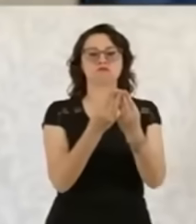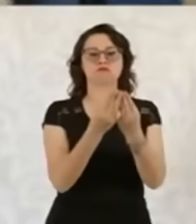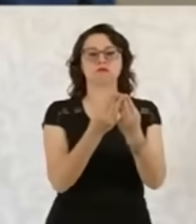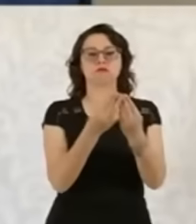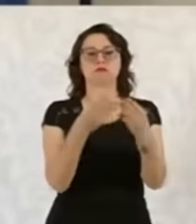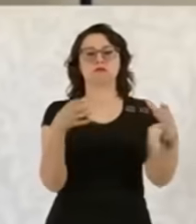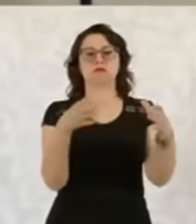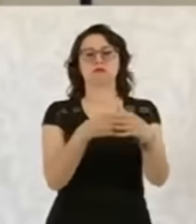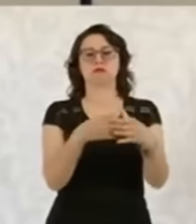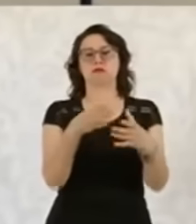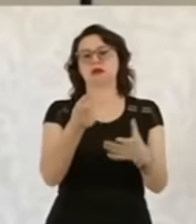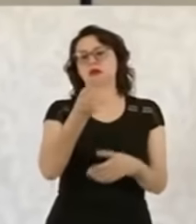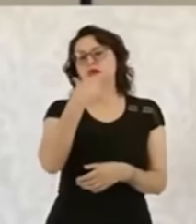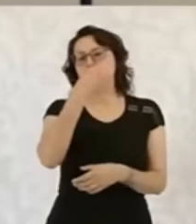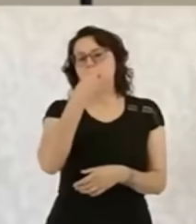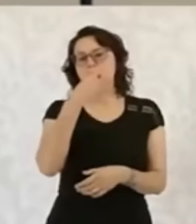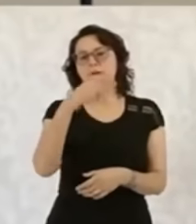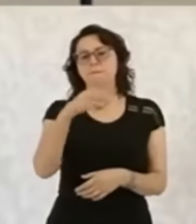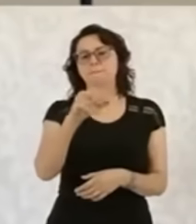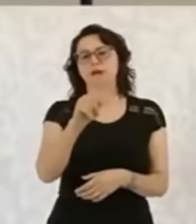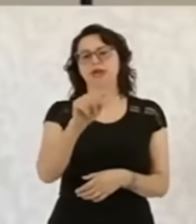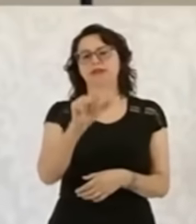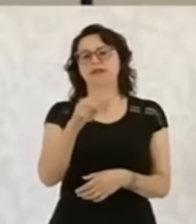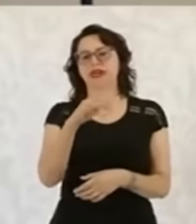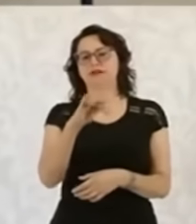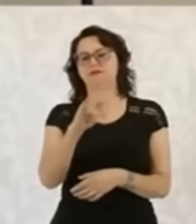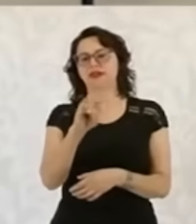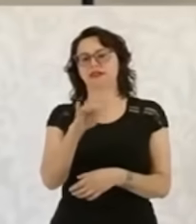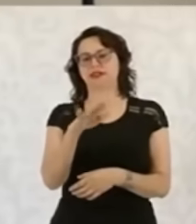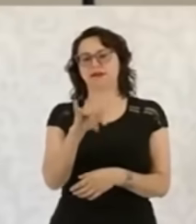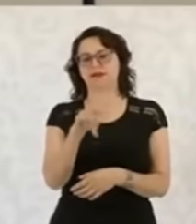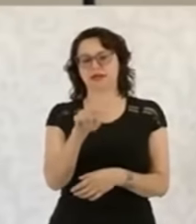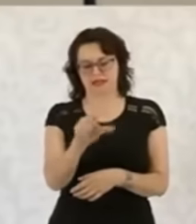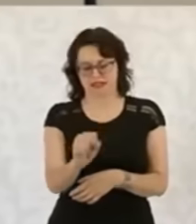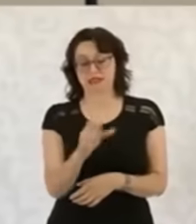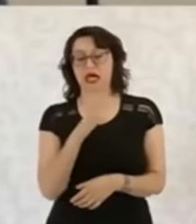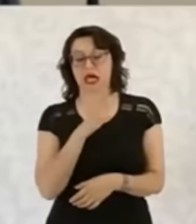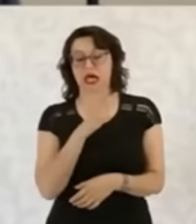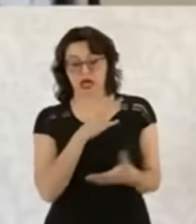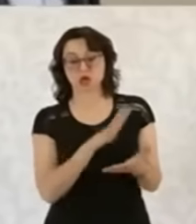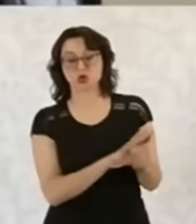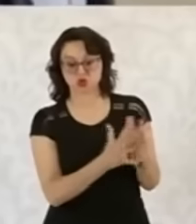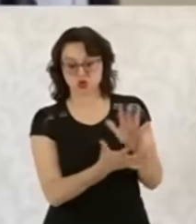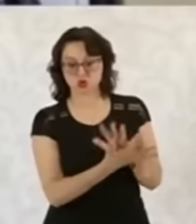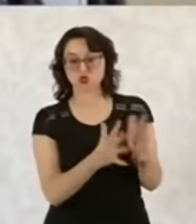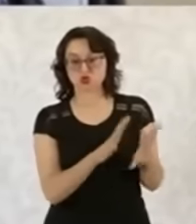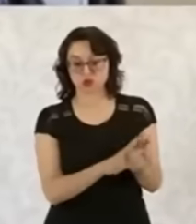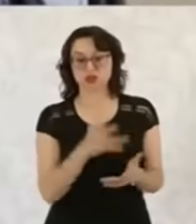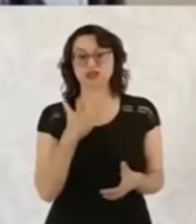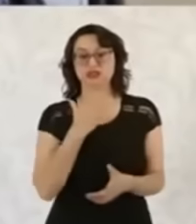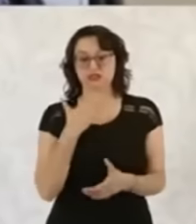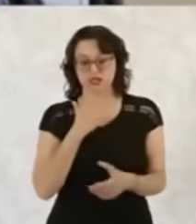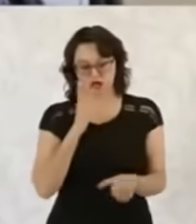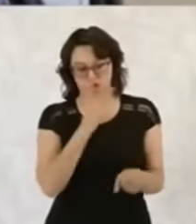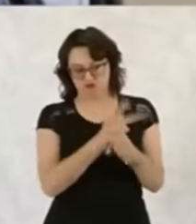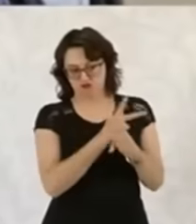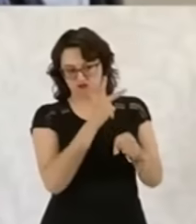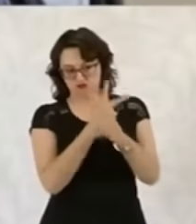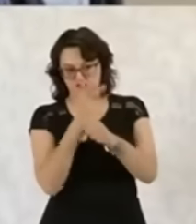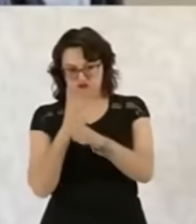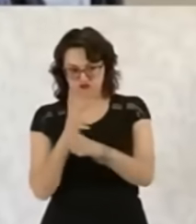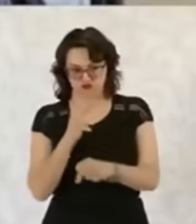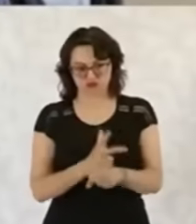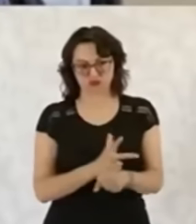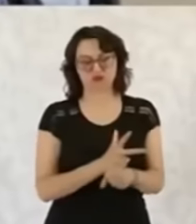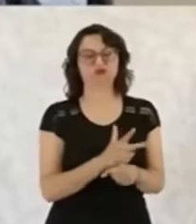de las metanfetaminas. En ese expediente se documenta incluso con grabaciones que fueron hechas